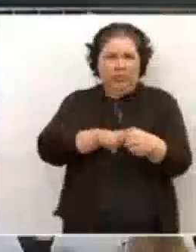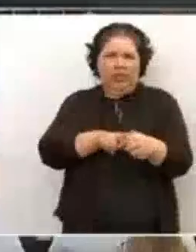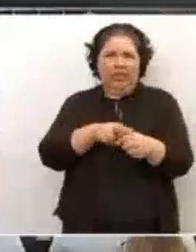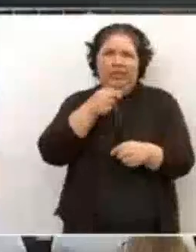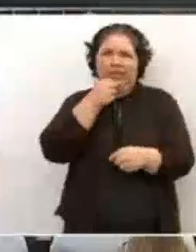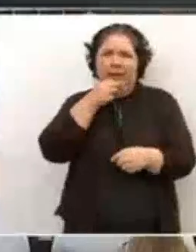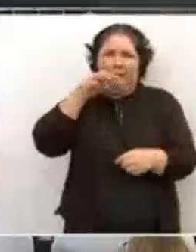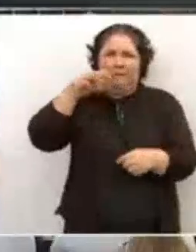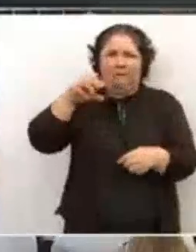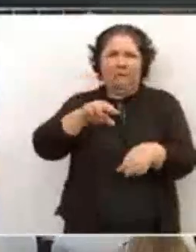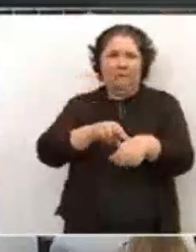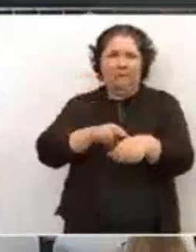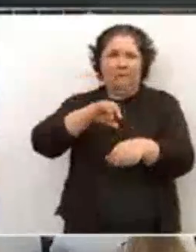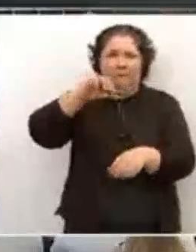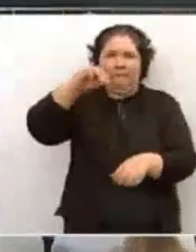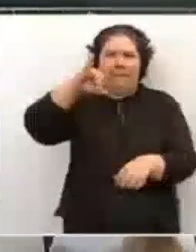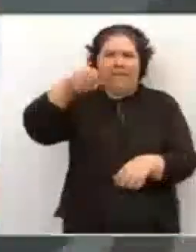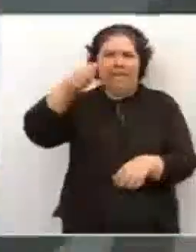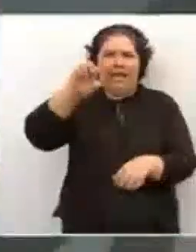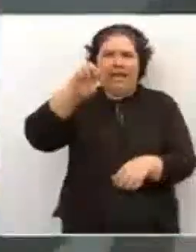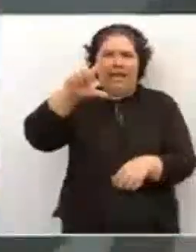también.